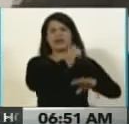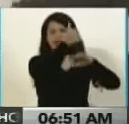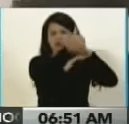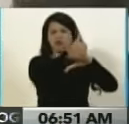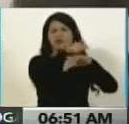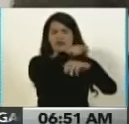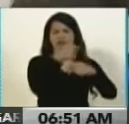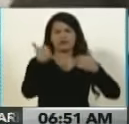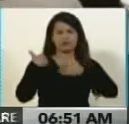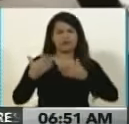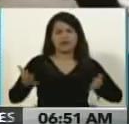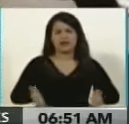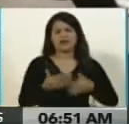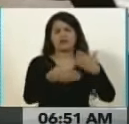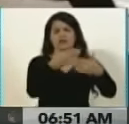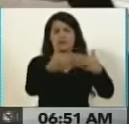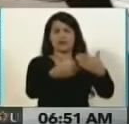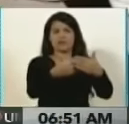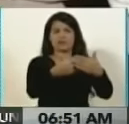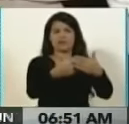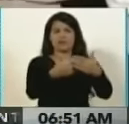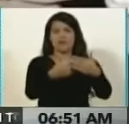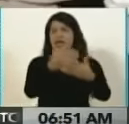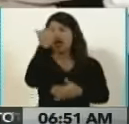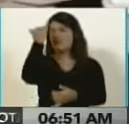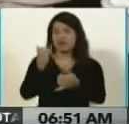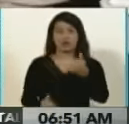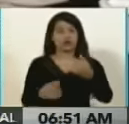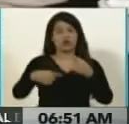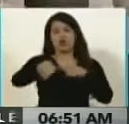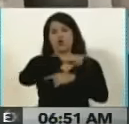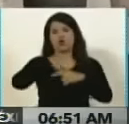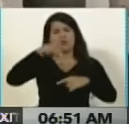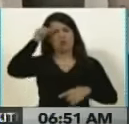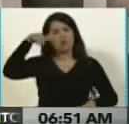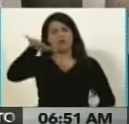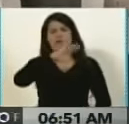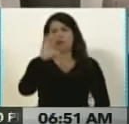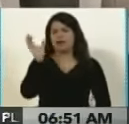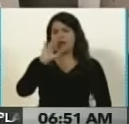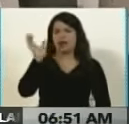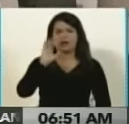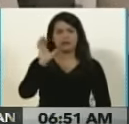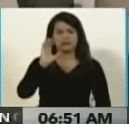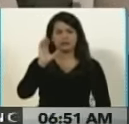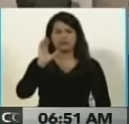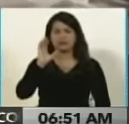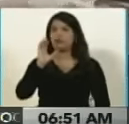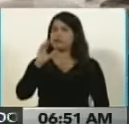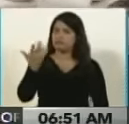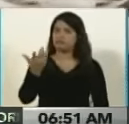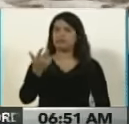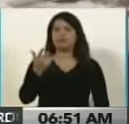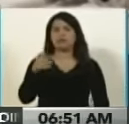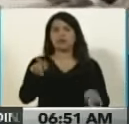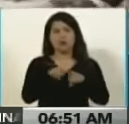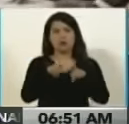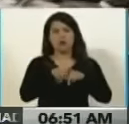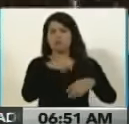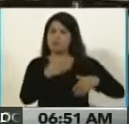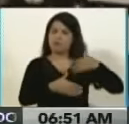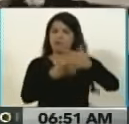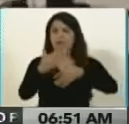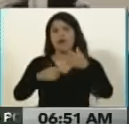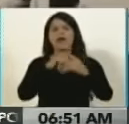de esa manifestación, pero pues sumándose toda la población de Caracas, y un tiempo ha sido una especie de